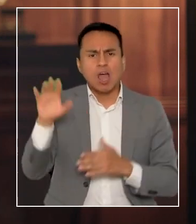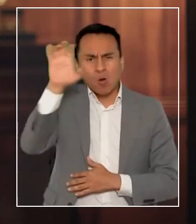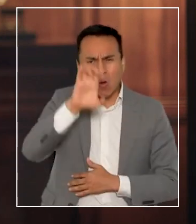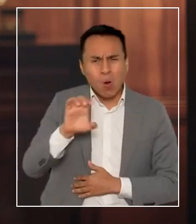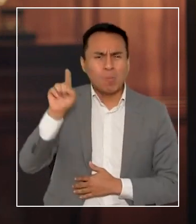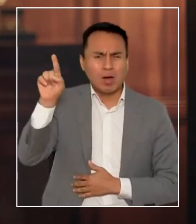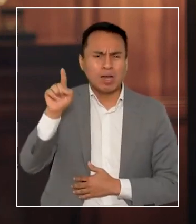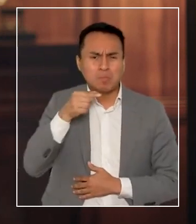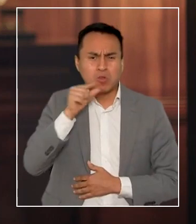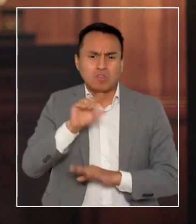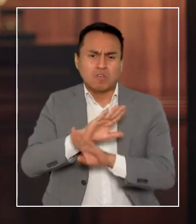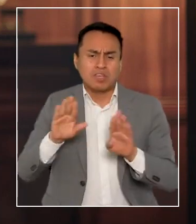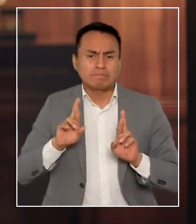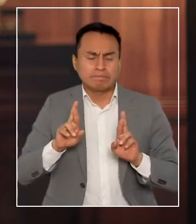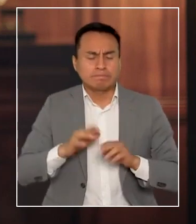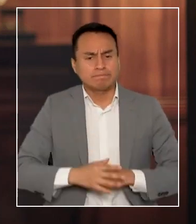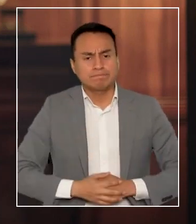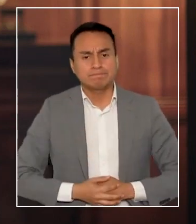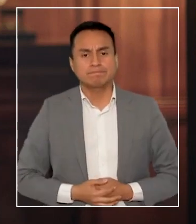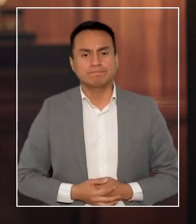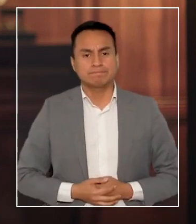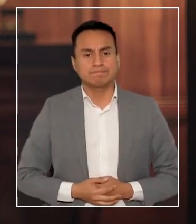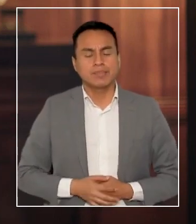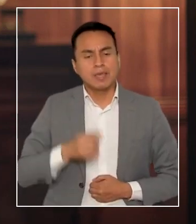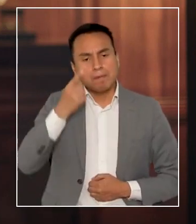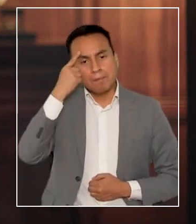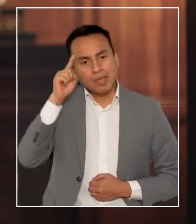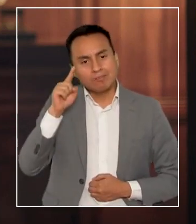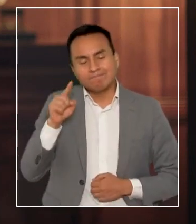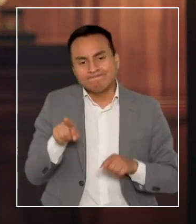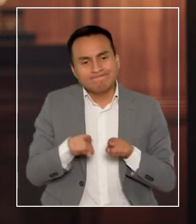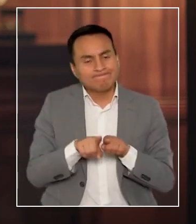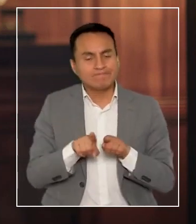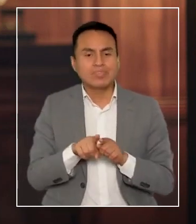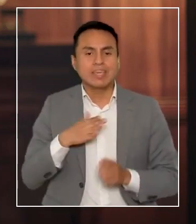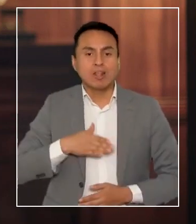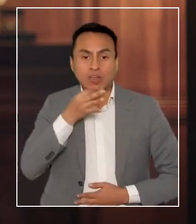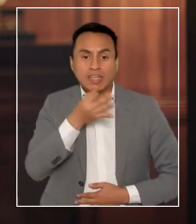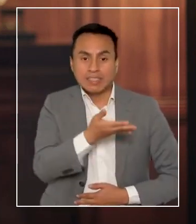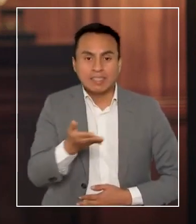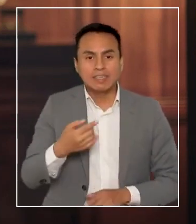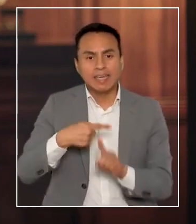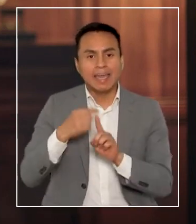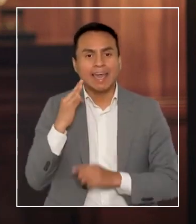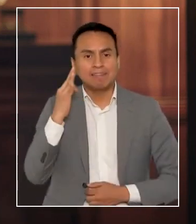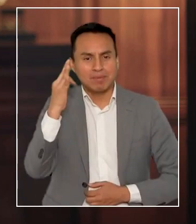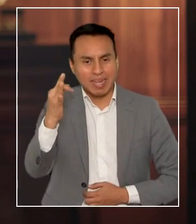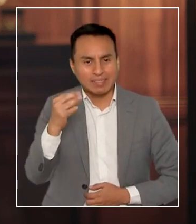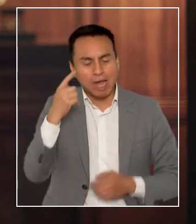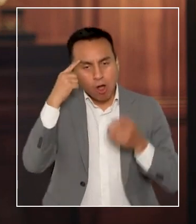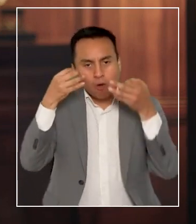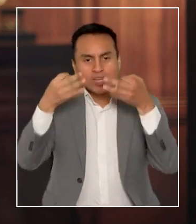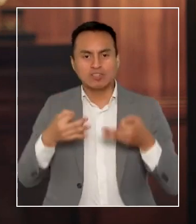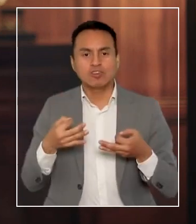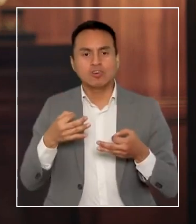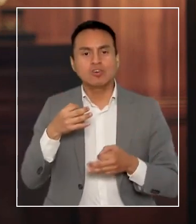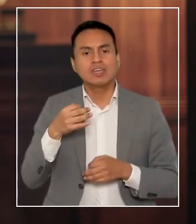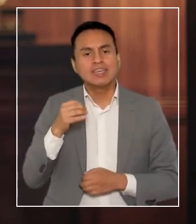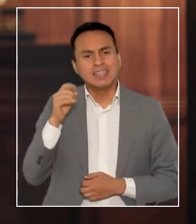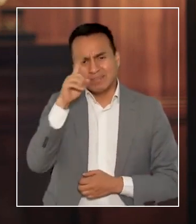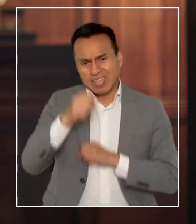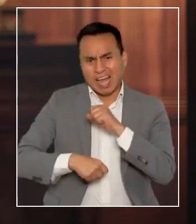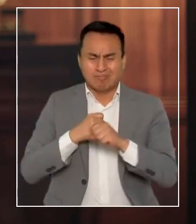llegue prontamente a su fin pero sin embargo quiero decirles con esperanza y con convicción que Durante este